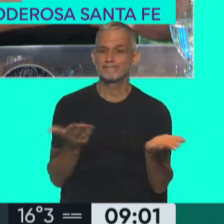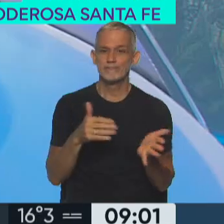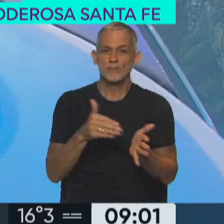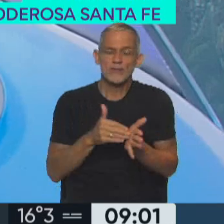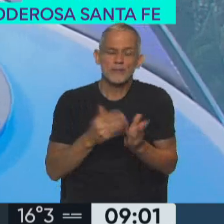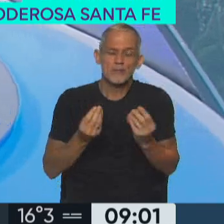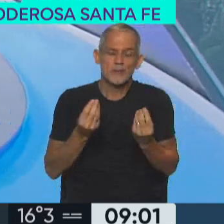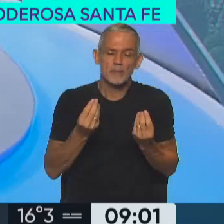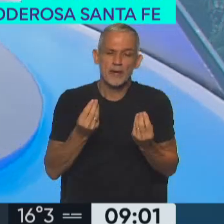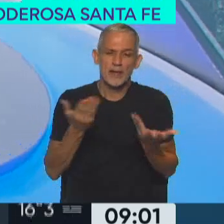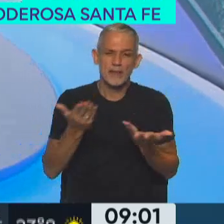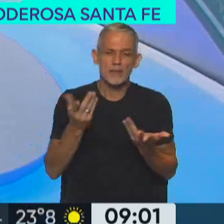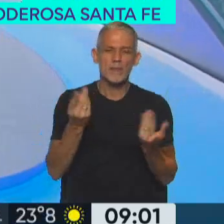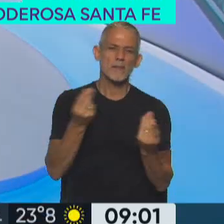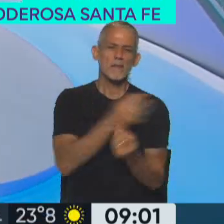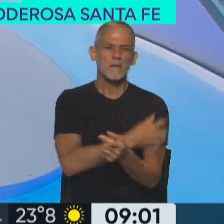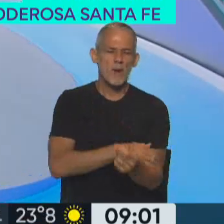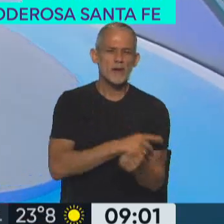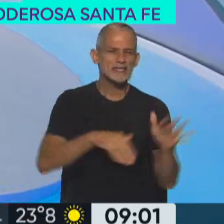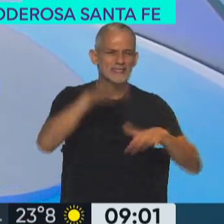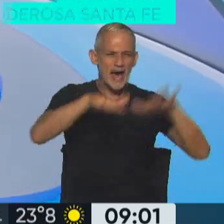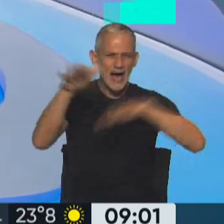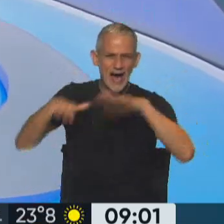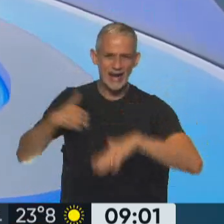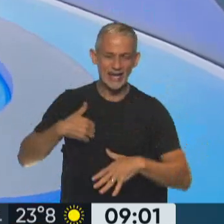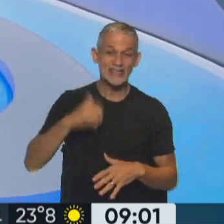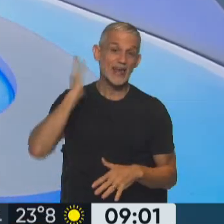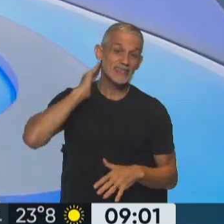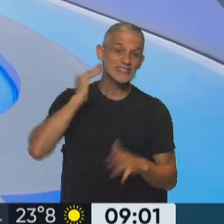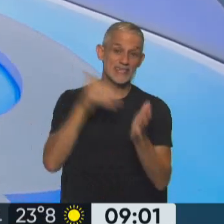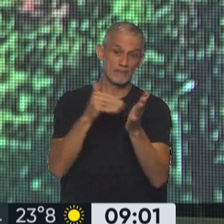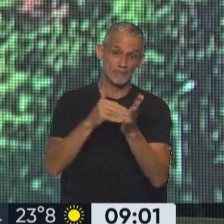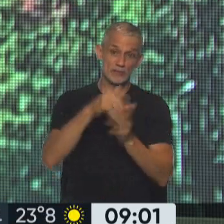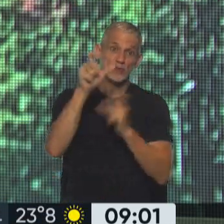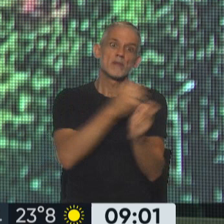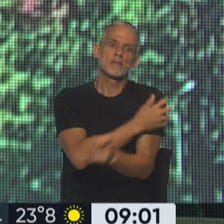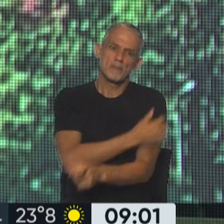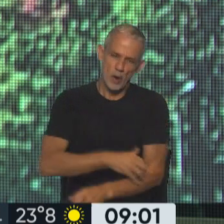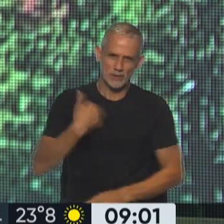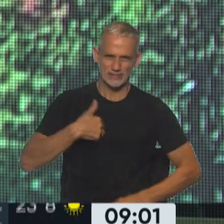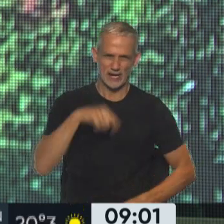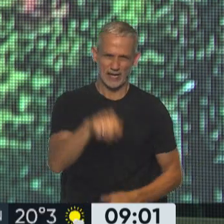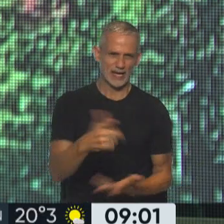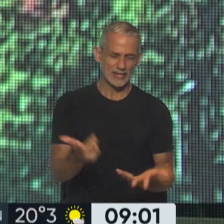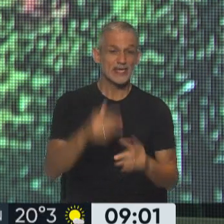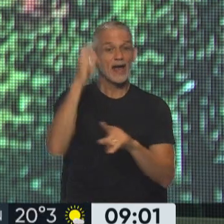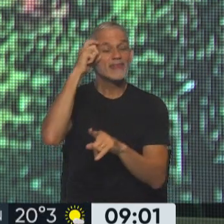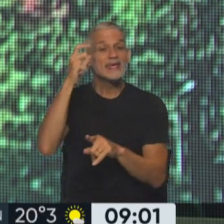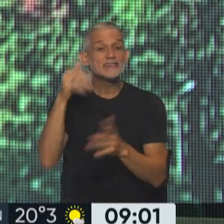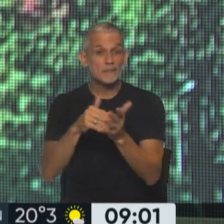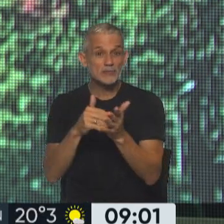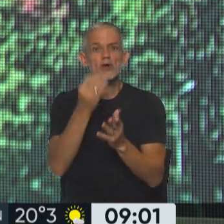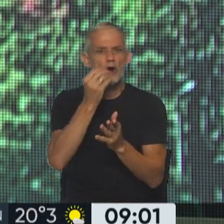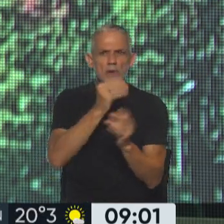de del nivel de pobreza que hay en la Argentina, ¿no? Hay 16 millones de pobres en la Argentina, 10 millones comen